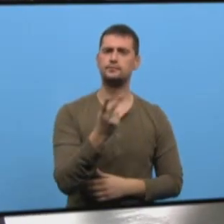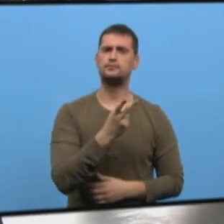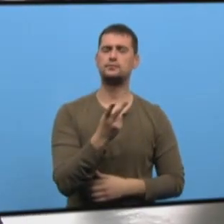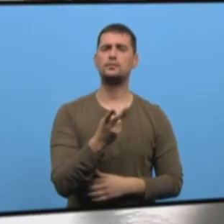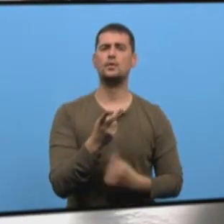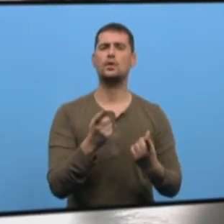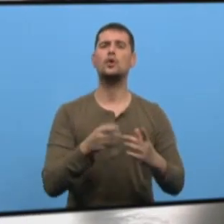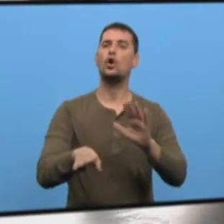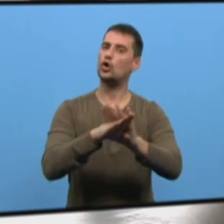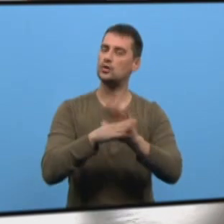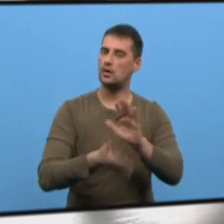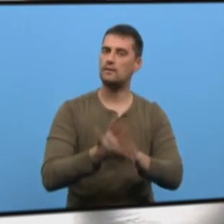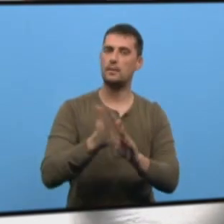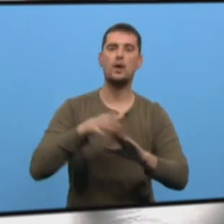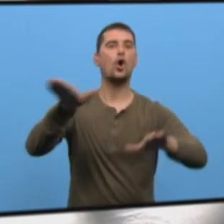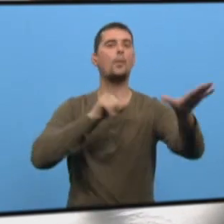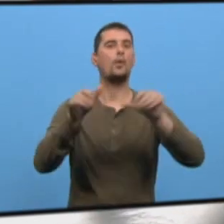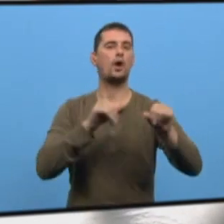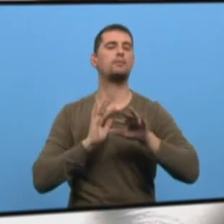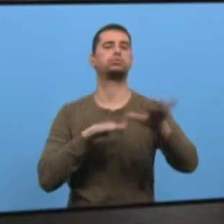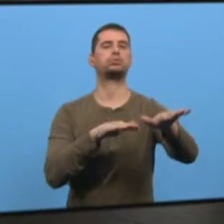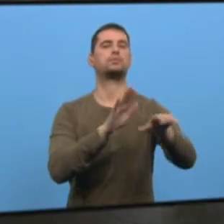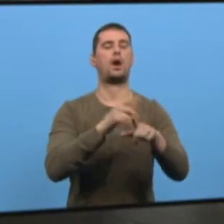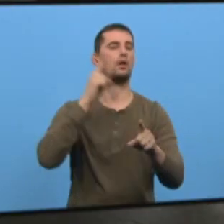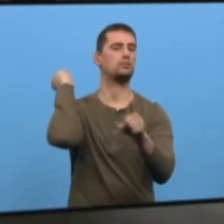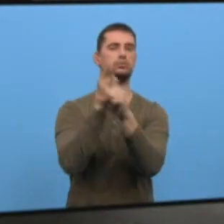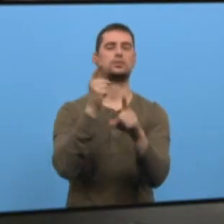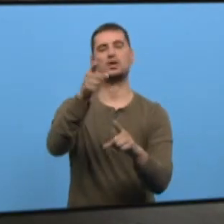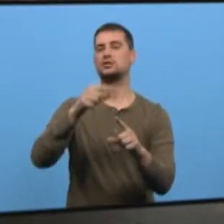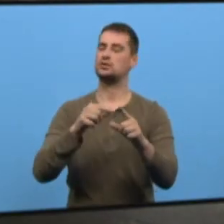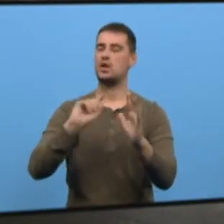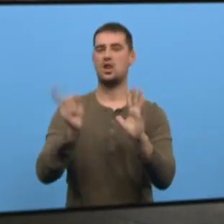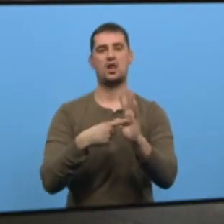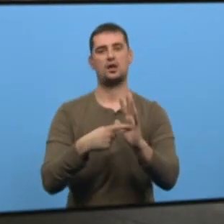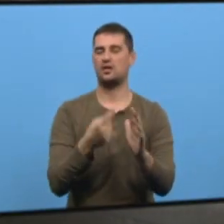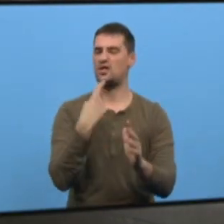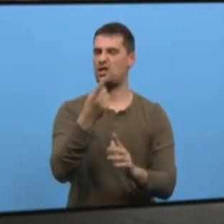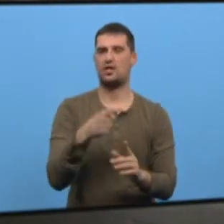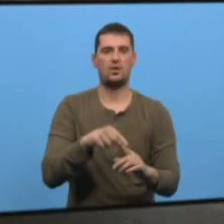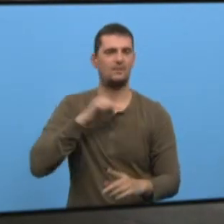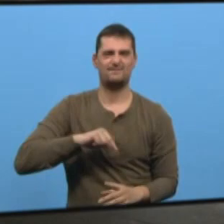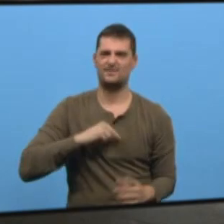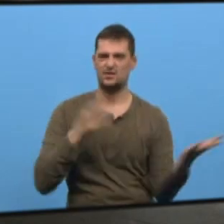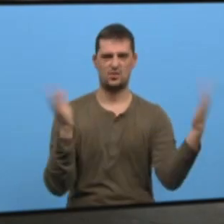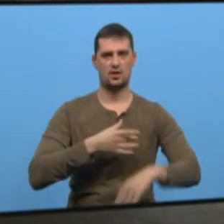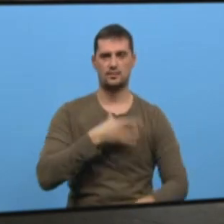sanidade continuarán convocando concentración para loar con Med que de